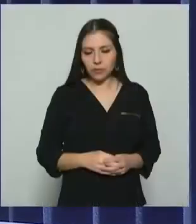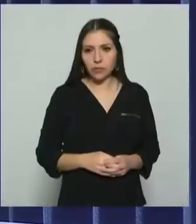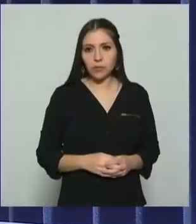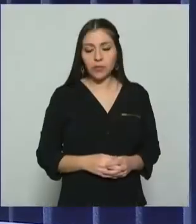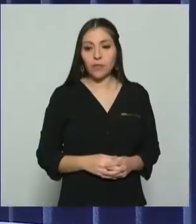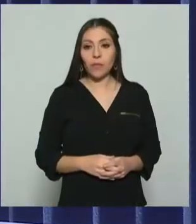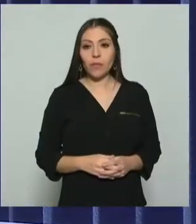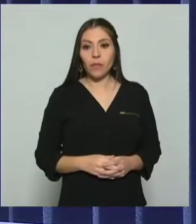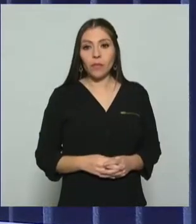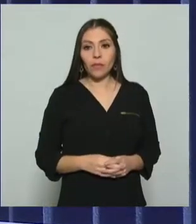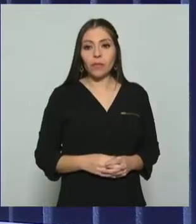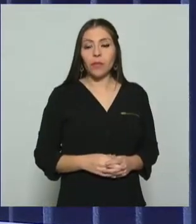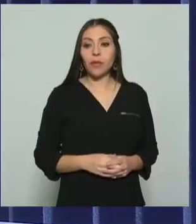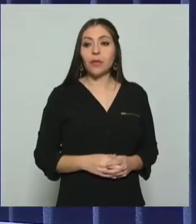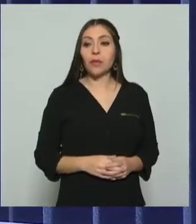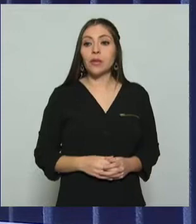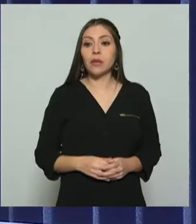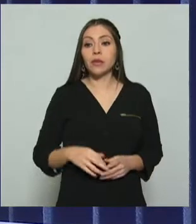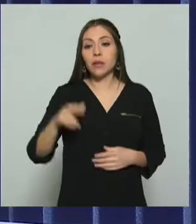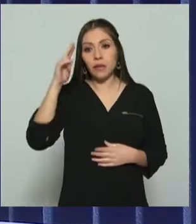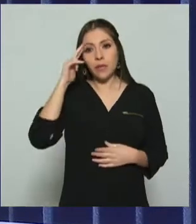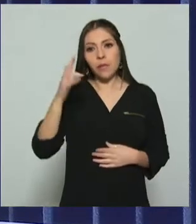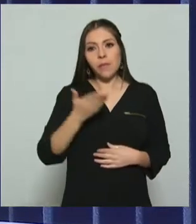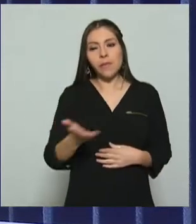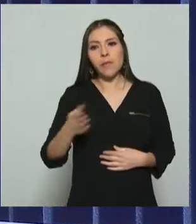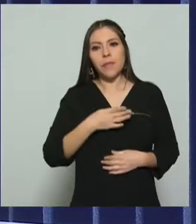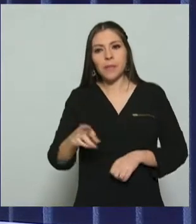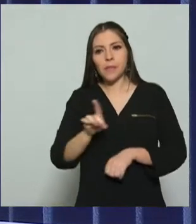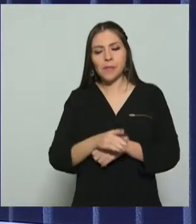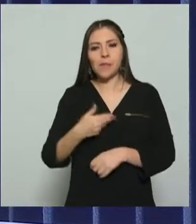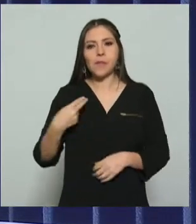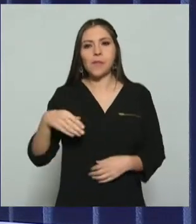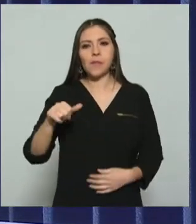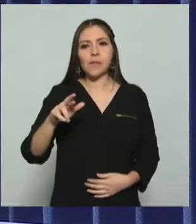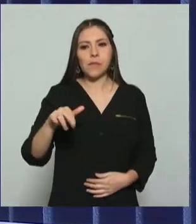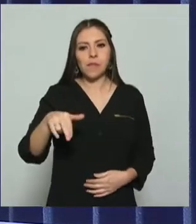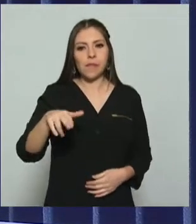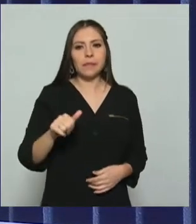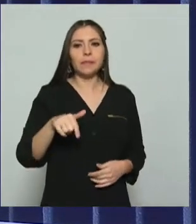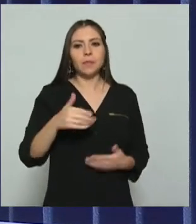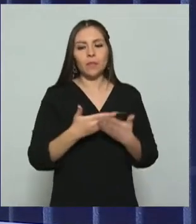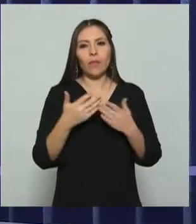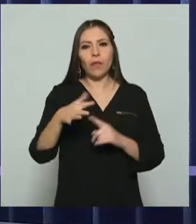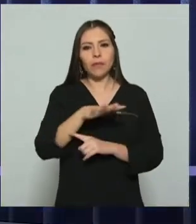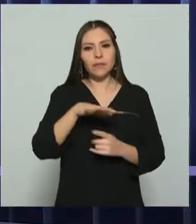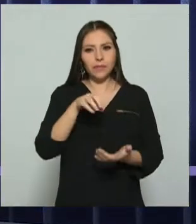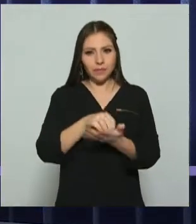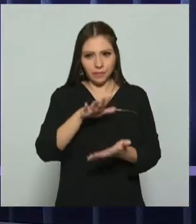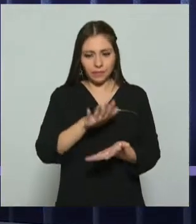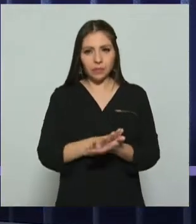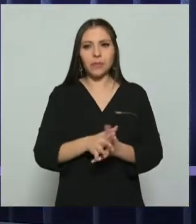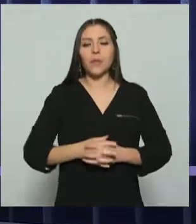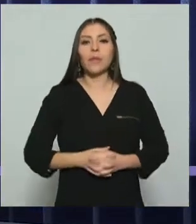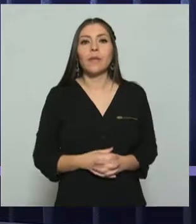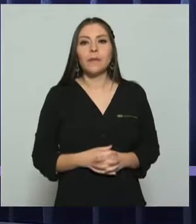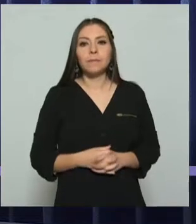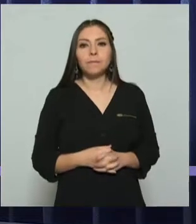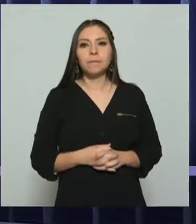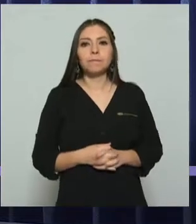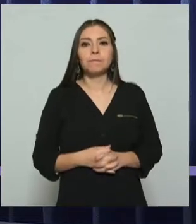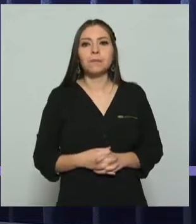Hola, ¿qué tal? Muy buenos días, bienvenidas, bienvenidos. Yo soy Mariana Escobedo y esto es Agenda y Contexto. Hoy vamos a abordar